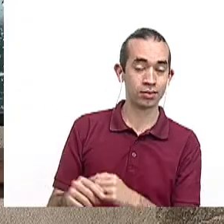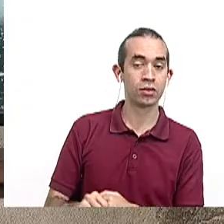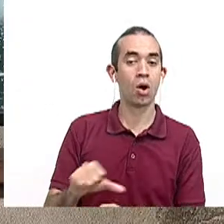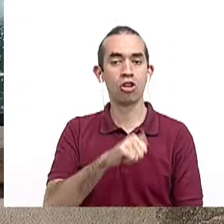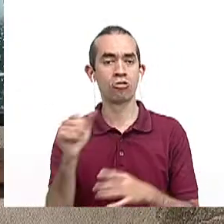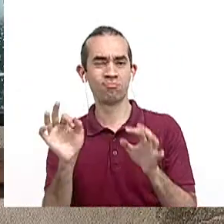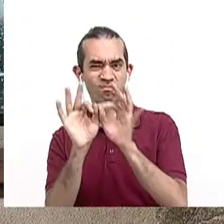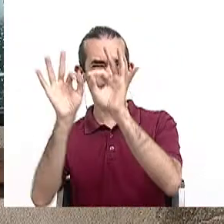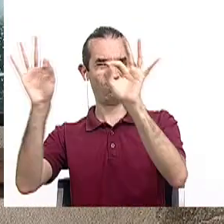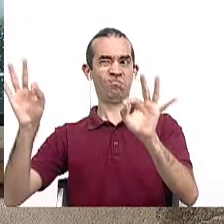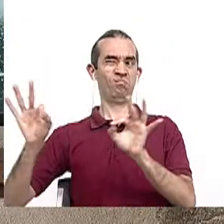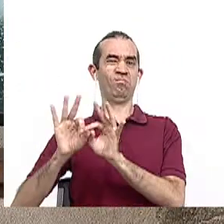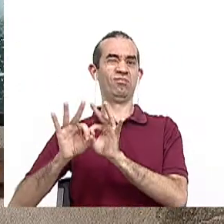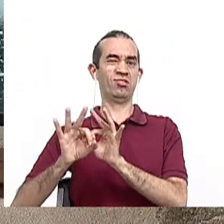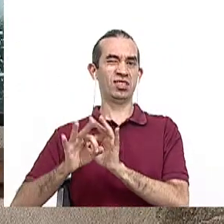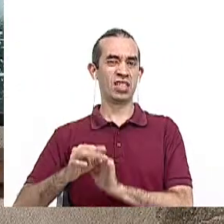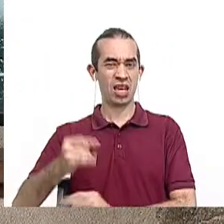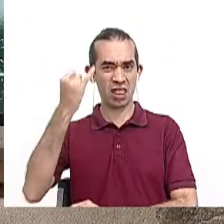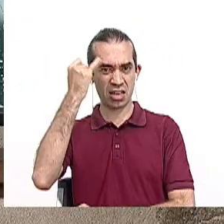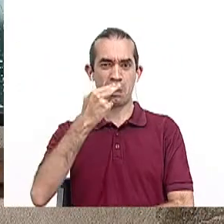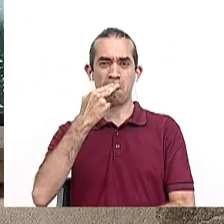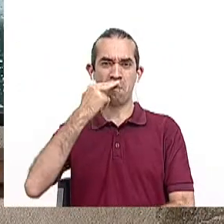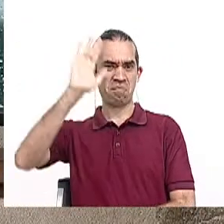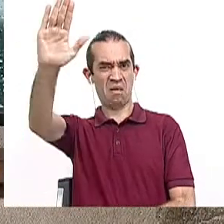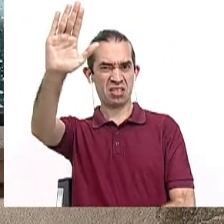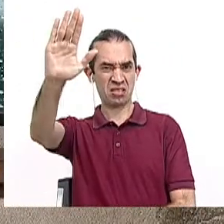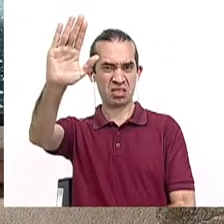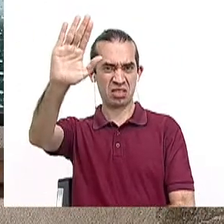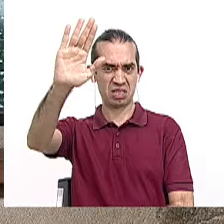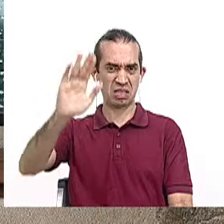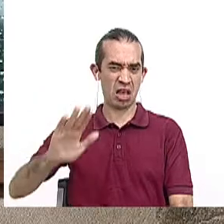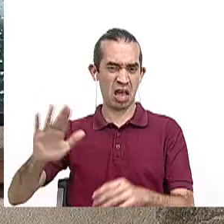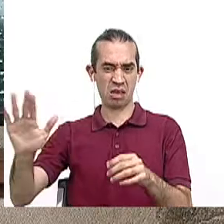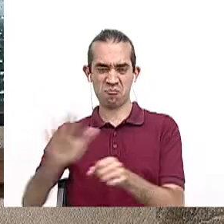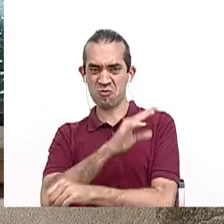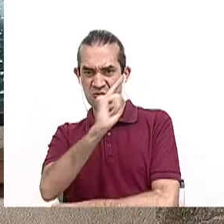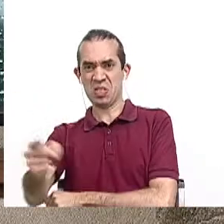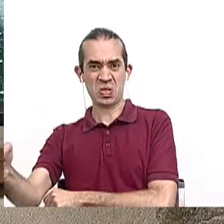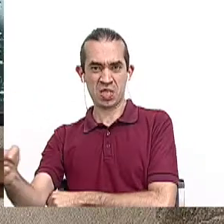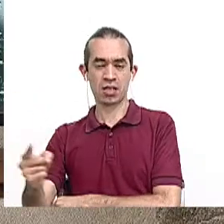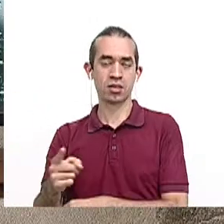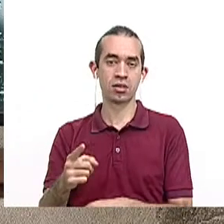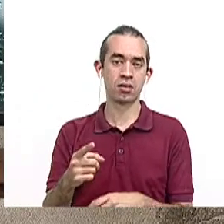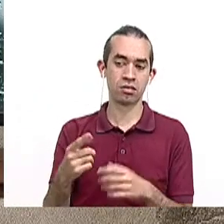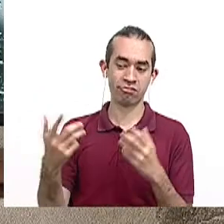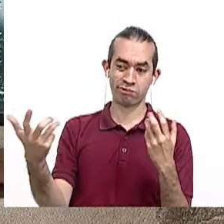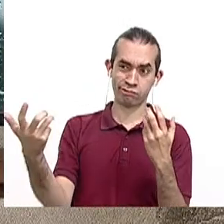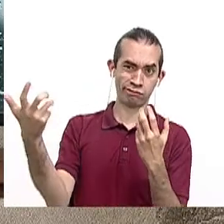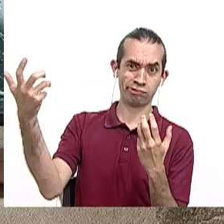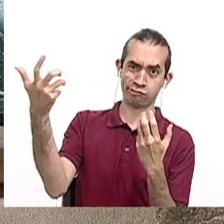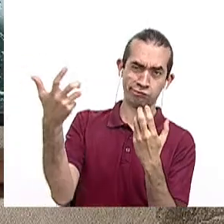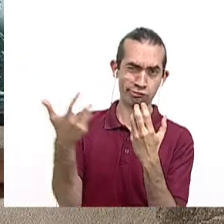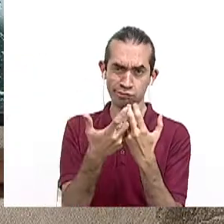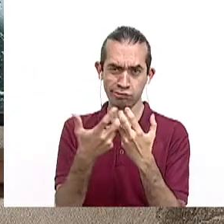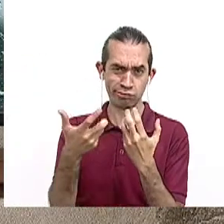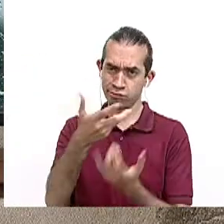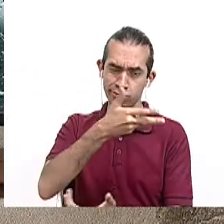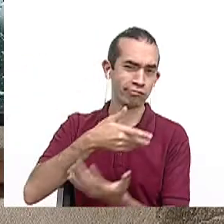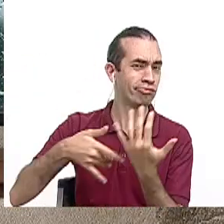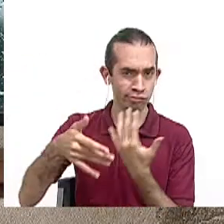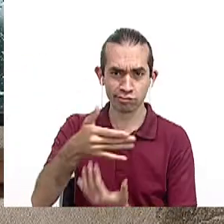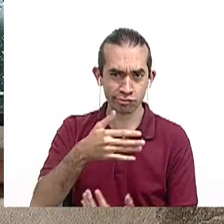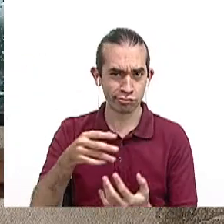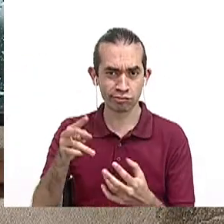representa ideas nazis y fascistas que no necesariamente coinciden con nuestra forma de convivencia y